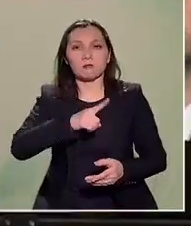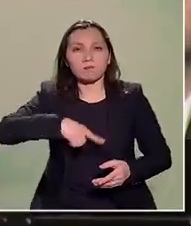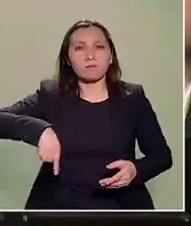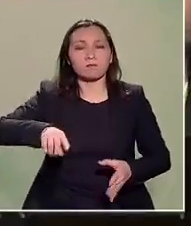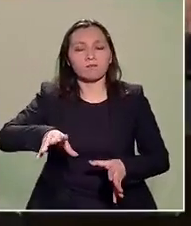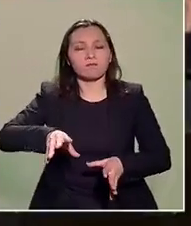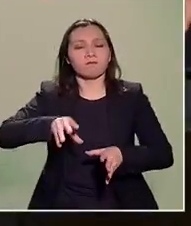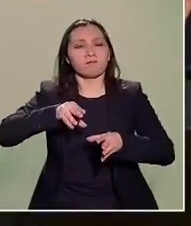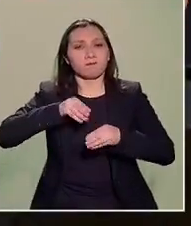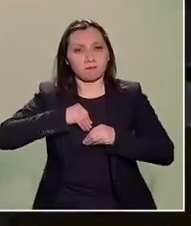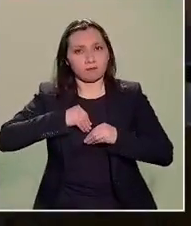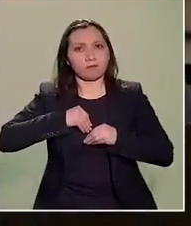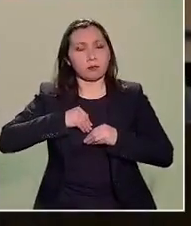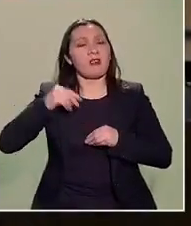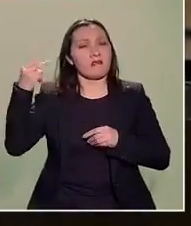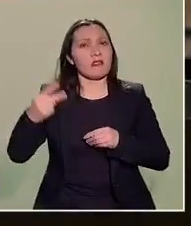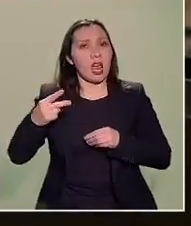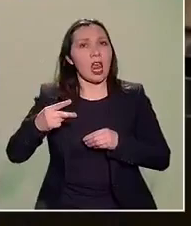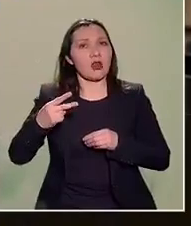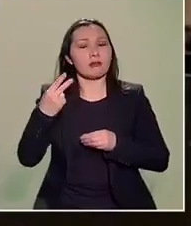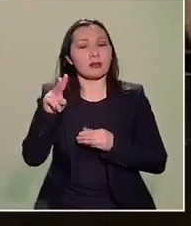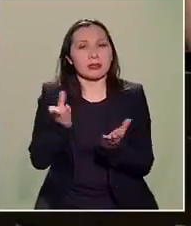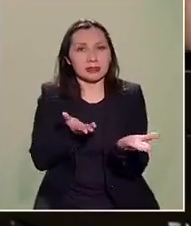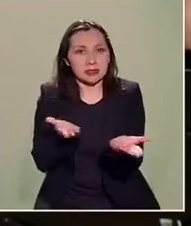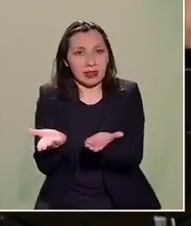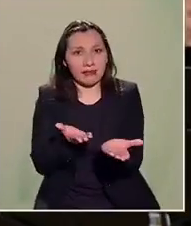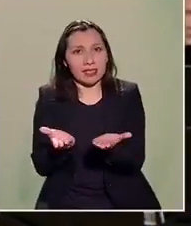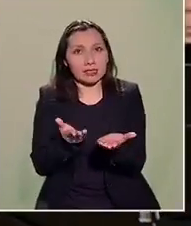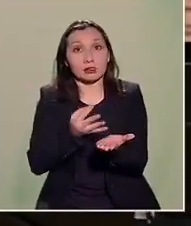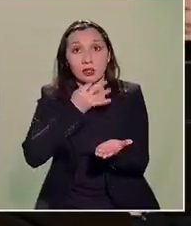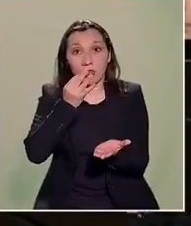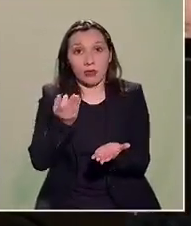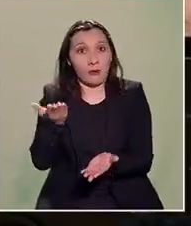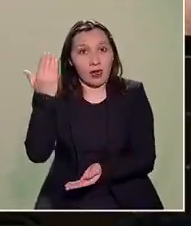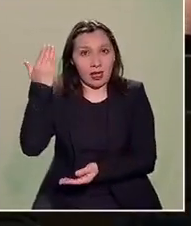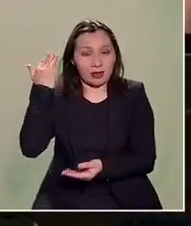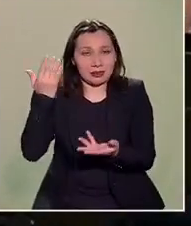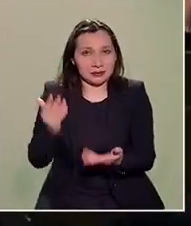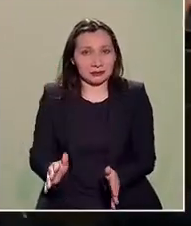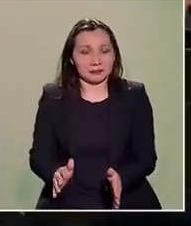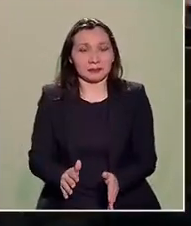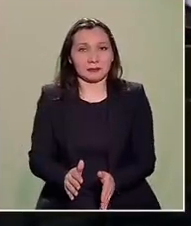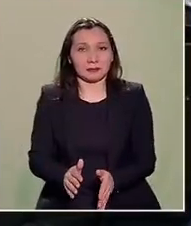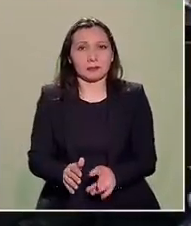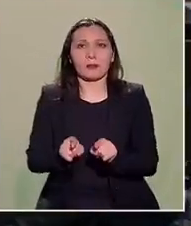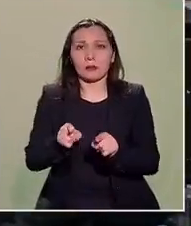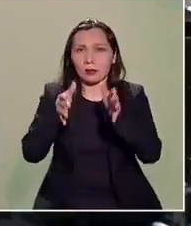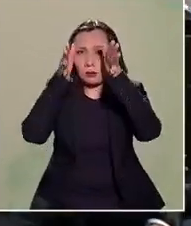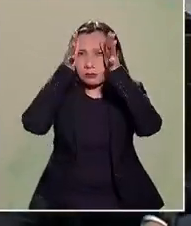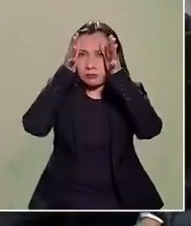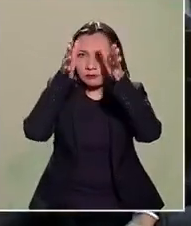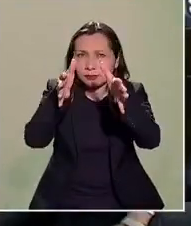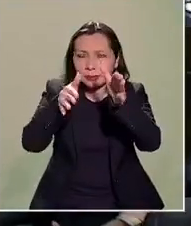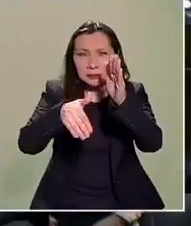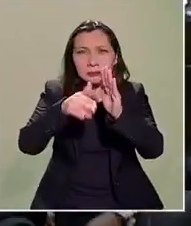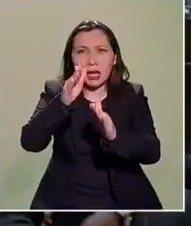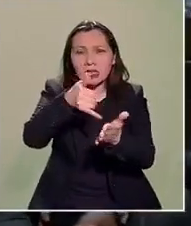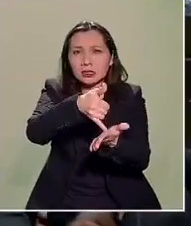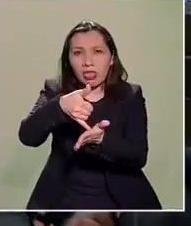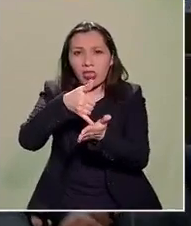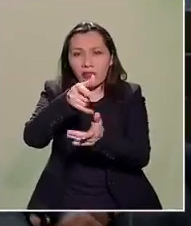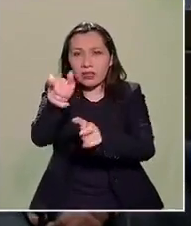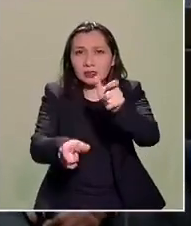estos altos valores del servicio mencionado anteriormente enfocado hacia los más vulnerables